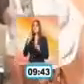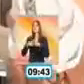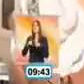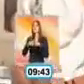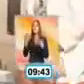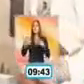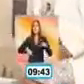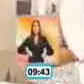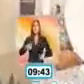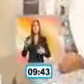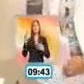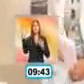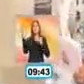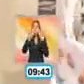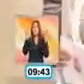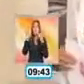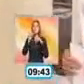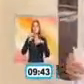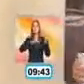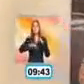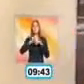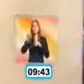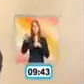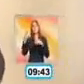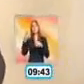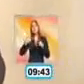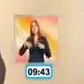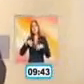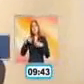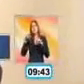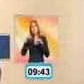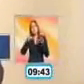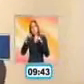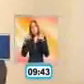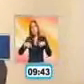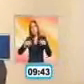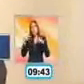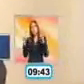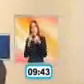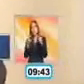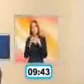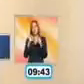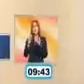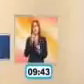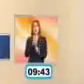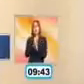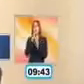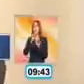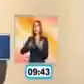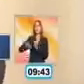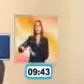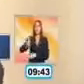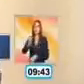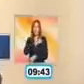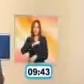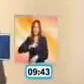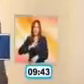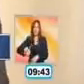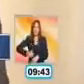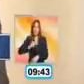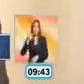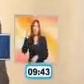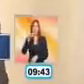seamos profesionistas, seamos de casa, el Internet es una herramienta que ya no podemos hacer a un lado, hay que aprovecharla, pero su uso